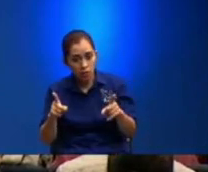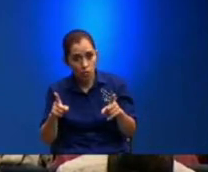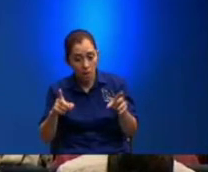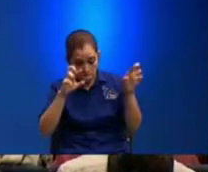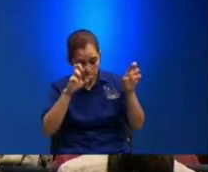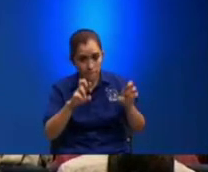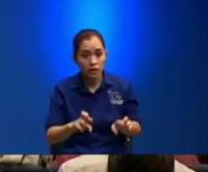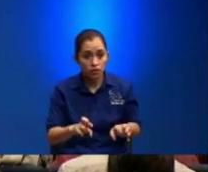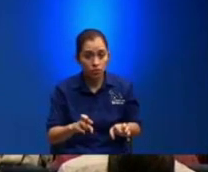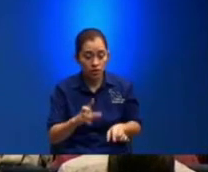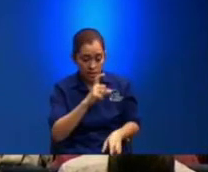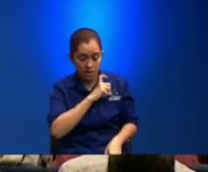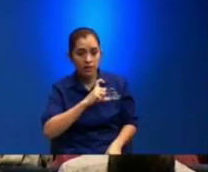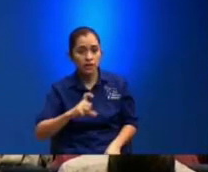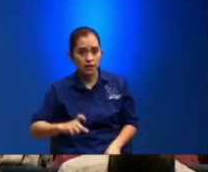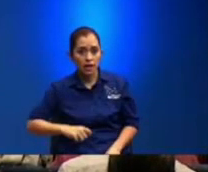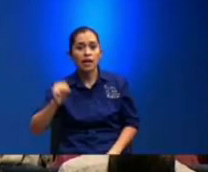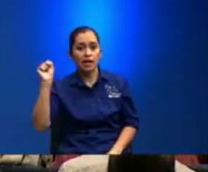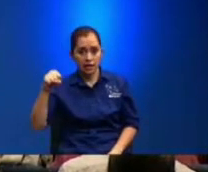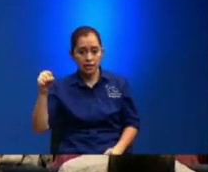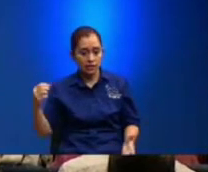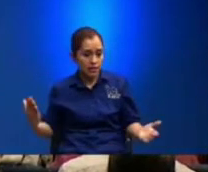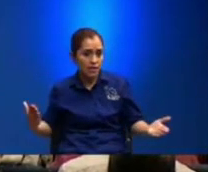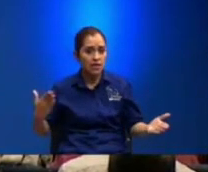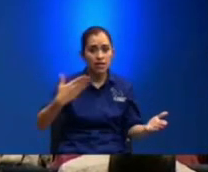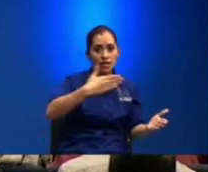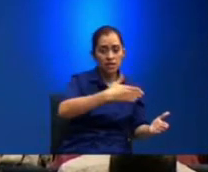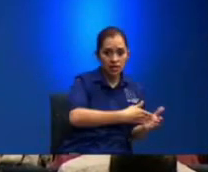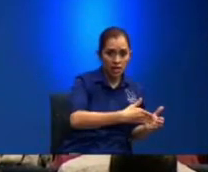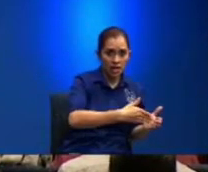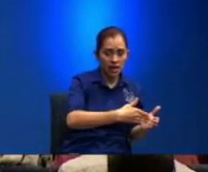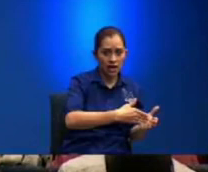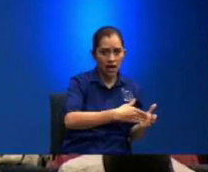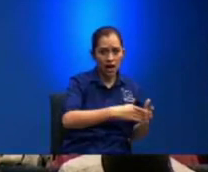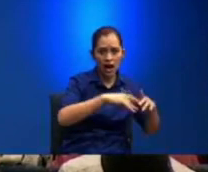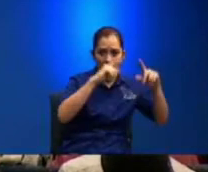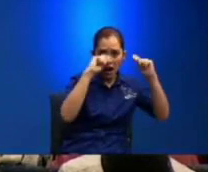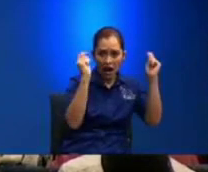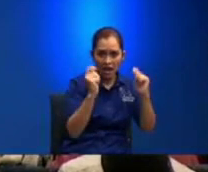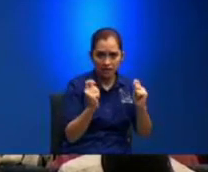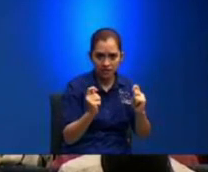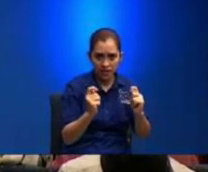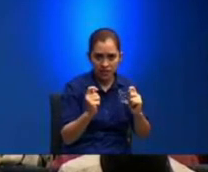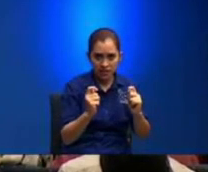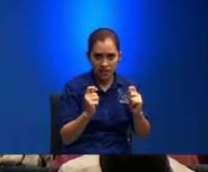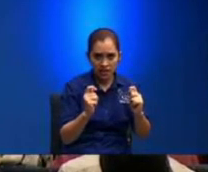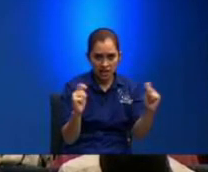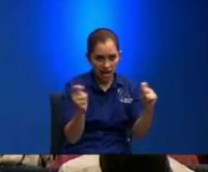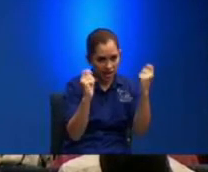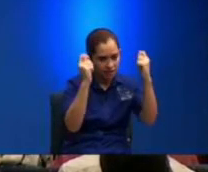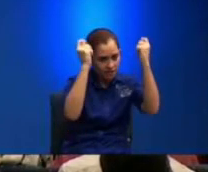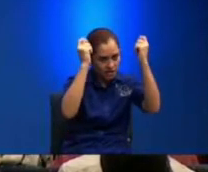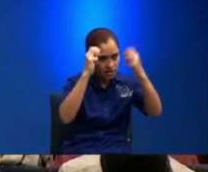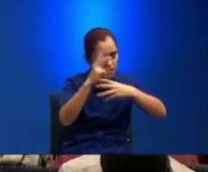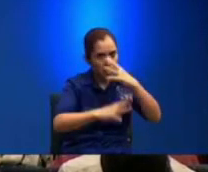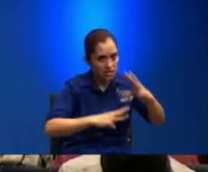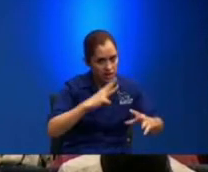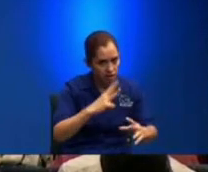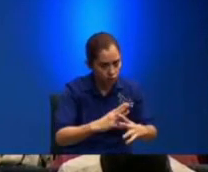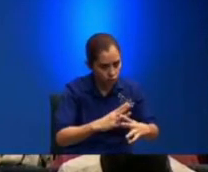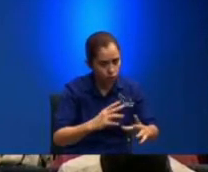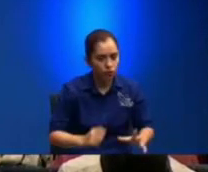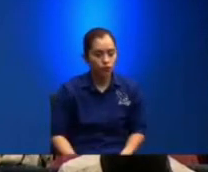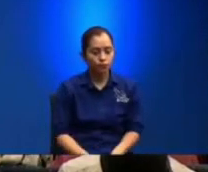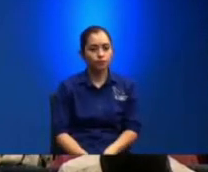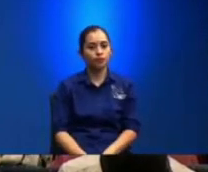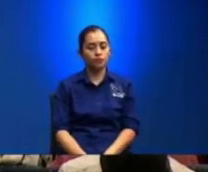qué vergüenza creo que el satanista sea más fiel a su concepto que